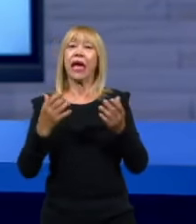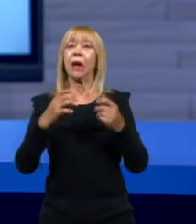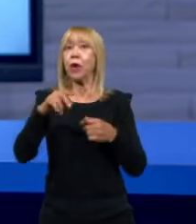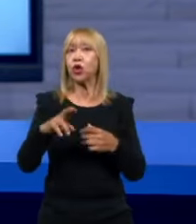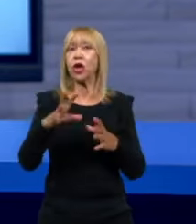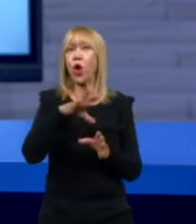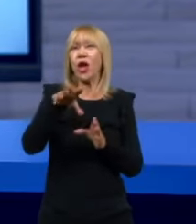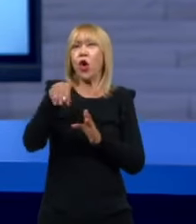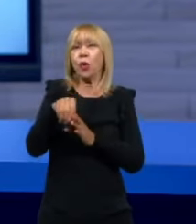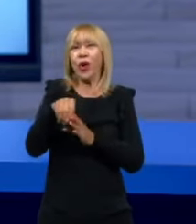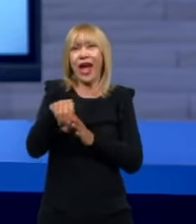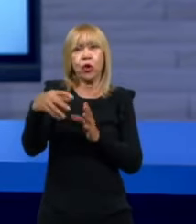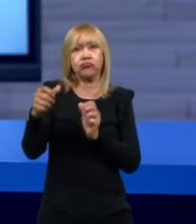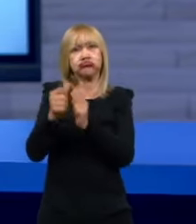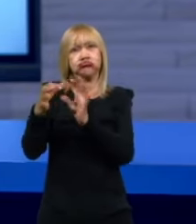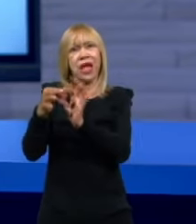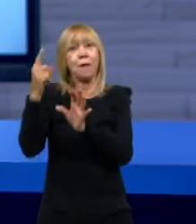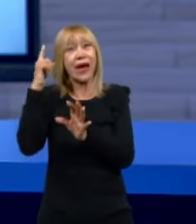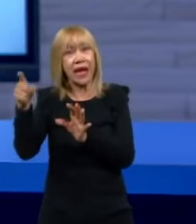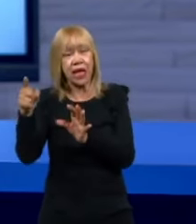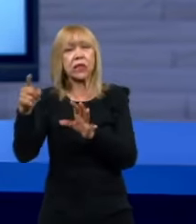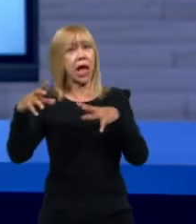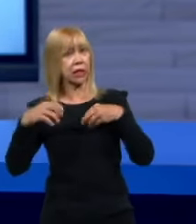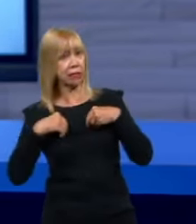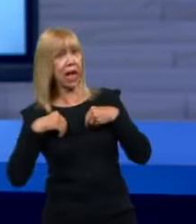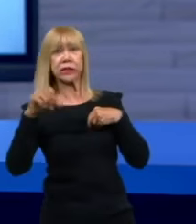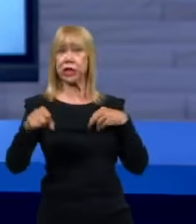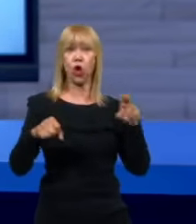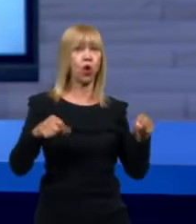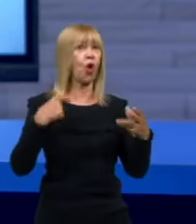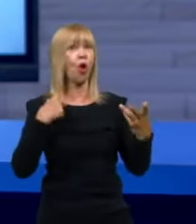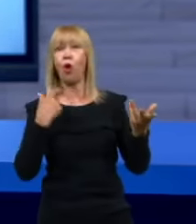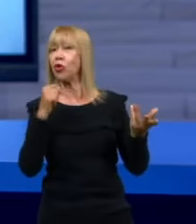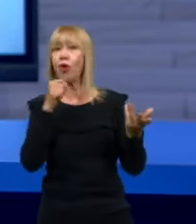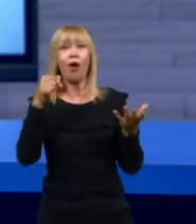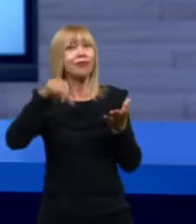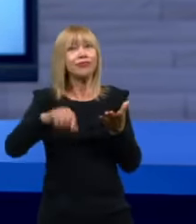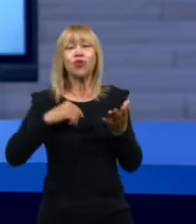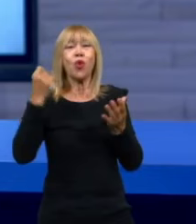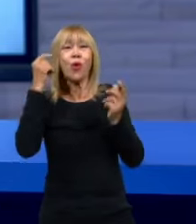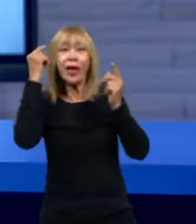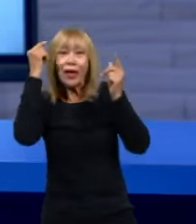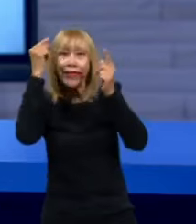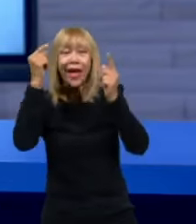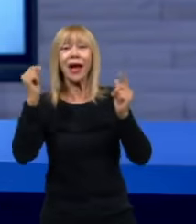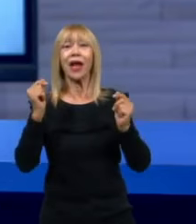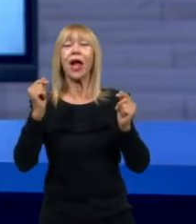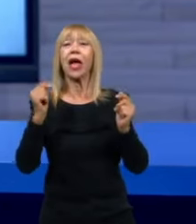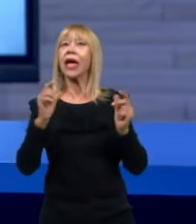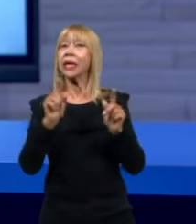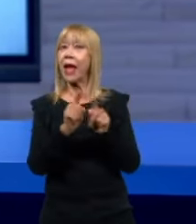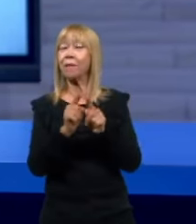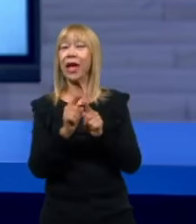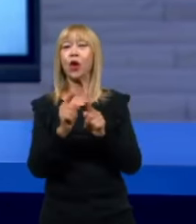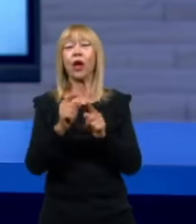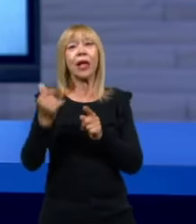¿Sería usted para aceptable esa opción? ¿No sería una claudicación a su ideal? Y número 2, la más candente, que los del